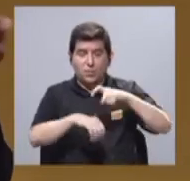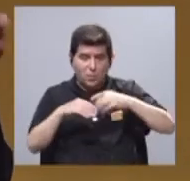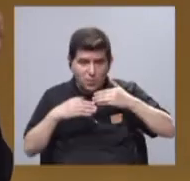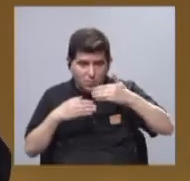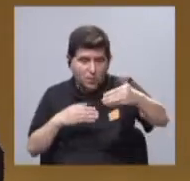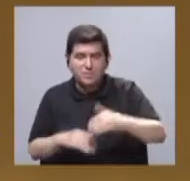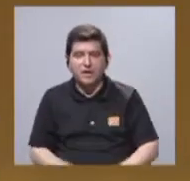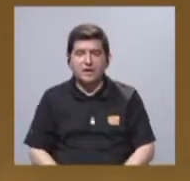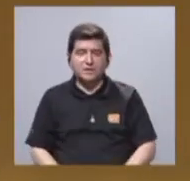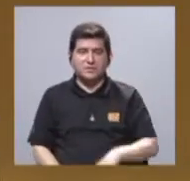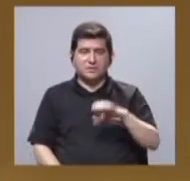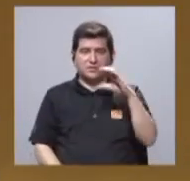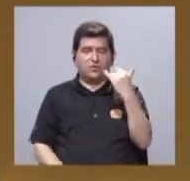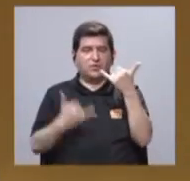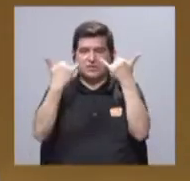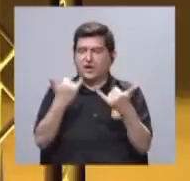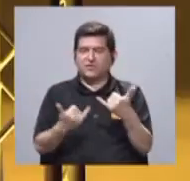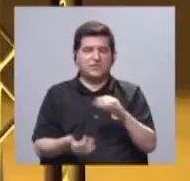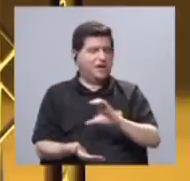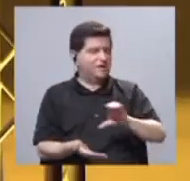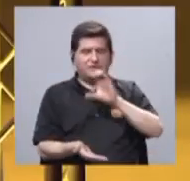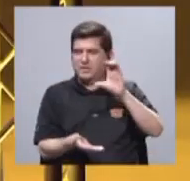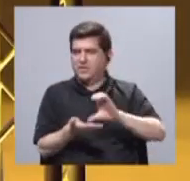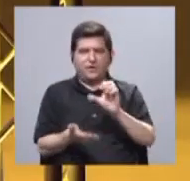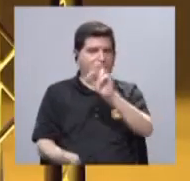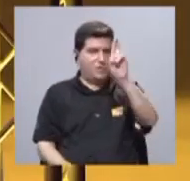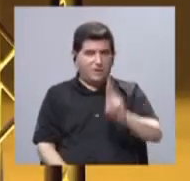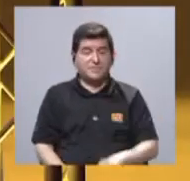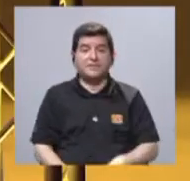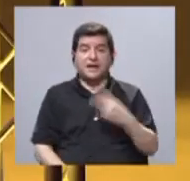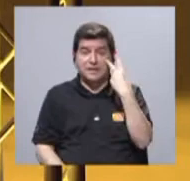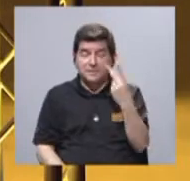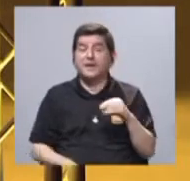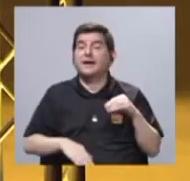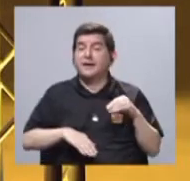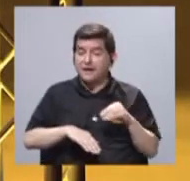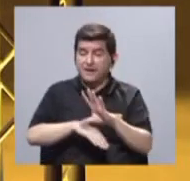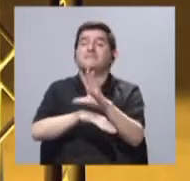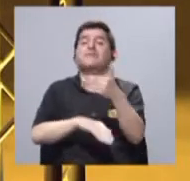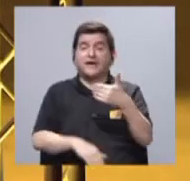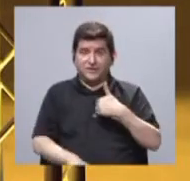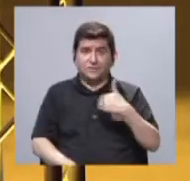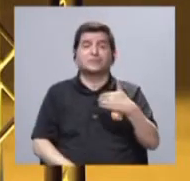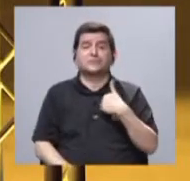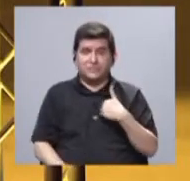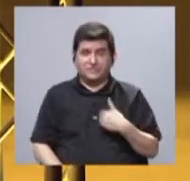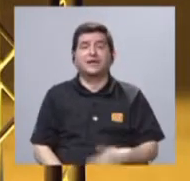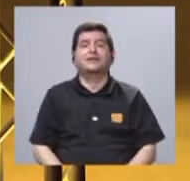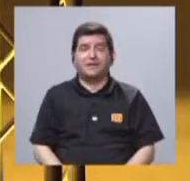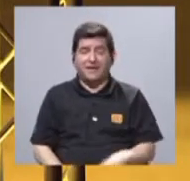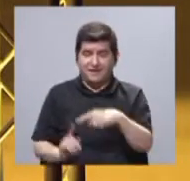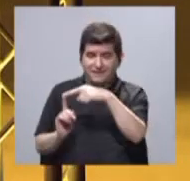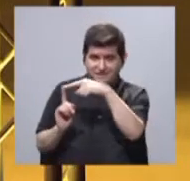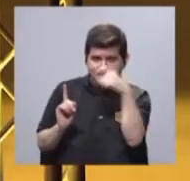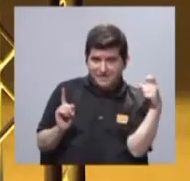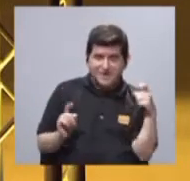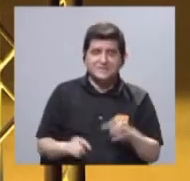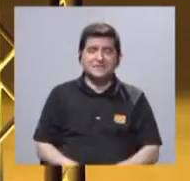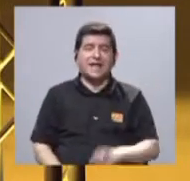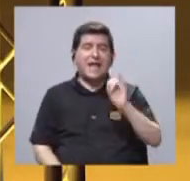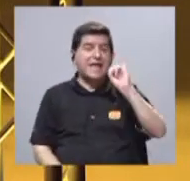ganó a Cartago, con lo cual a partir de ese momento Cartago dejó de ser la capital de Costa Rica. Vean las consecuencias